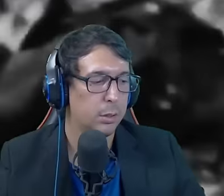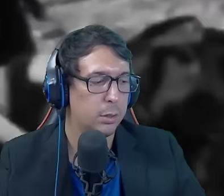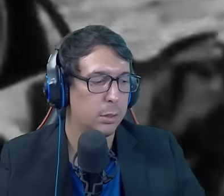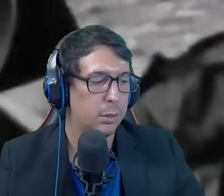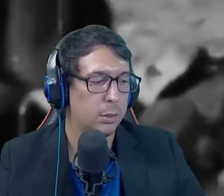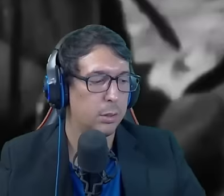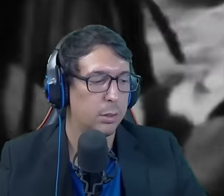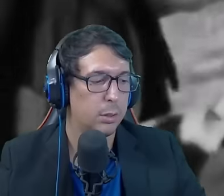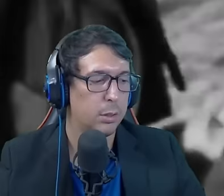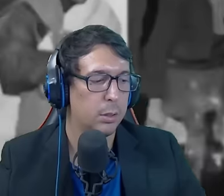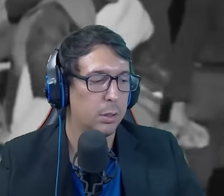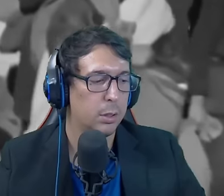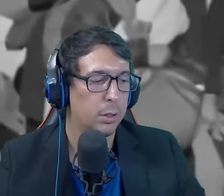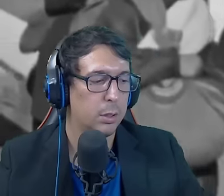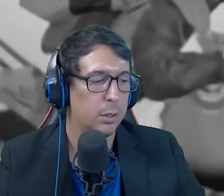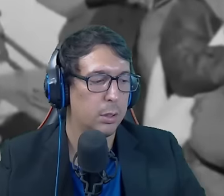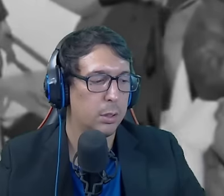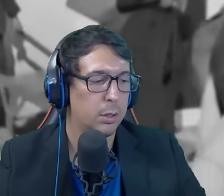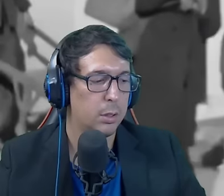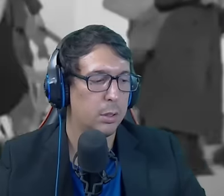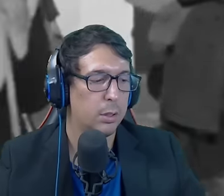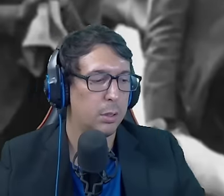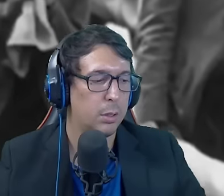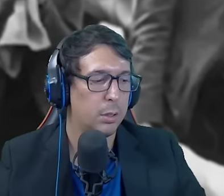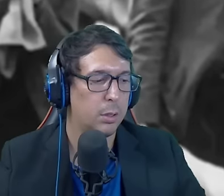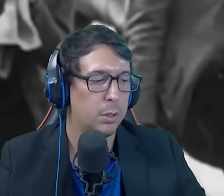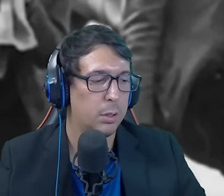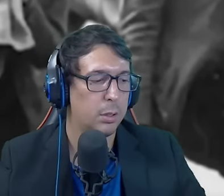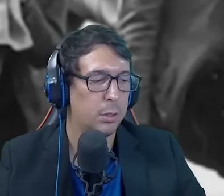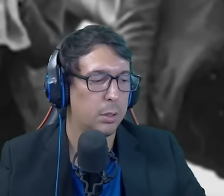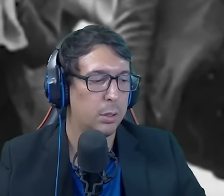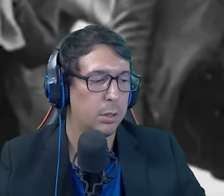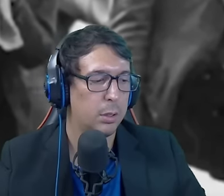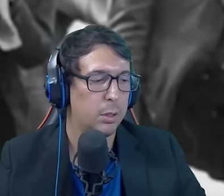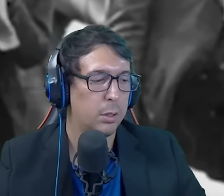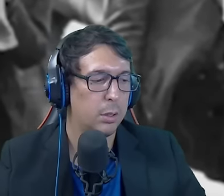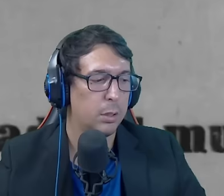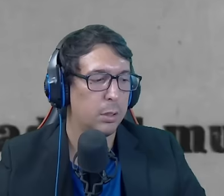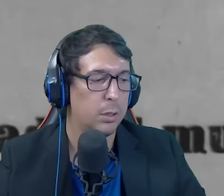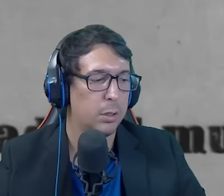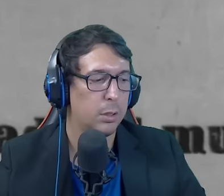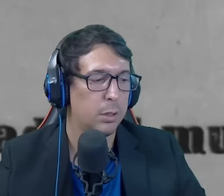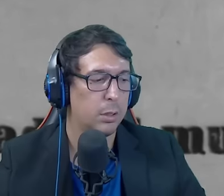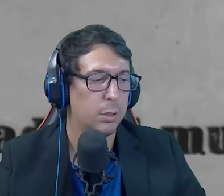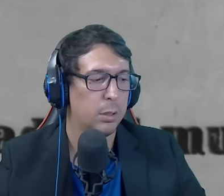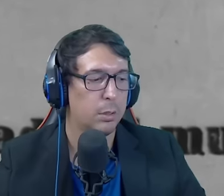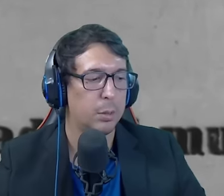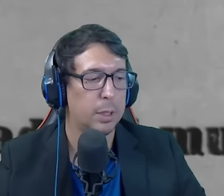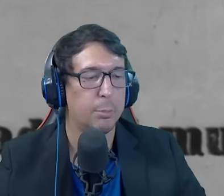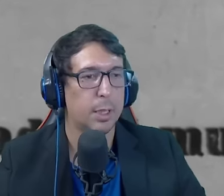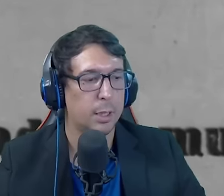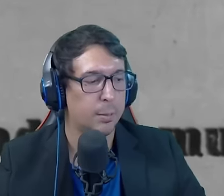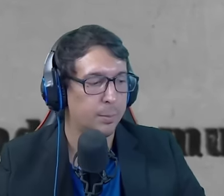españoles que escapaban del horror de la Guerra Civil Española depositaban sus esperanzas y angustias en una embarcación llamada Winnipeg,